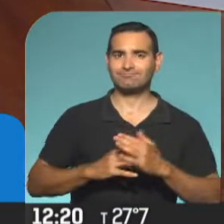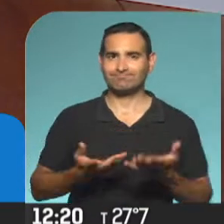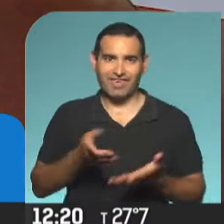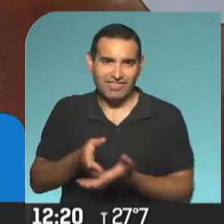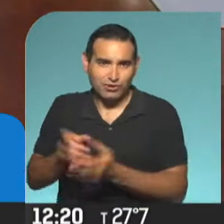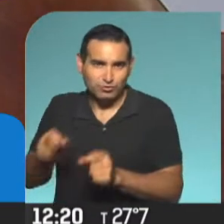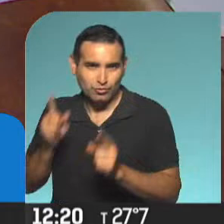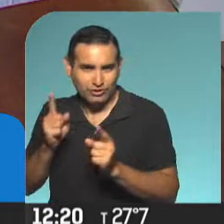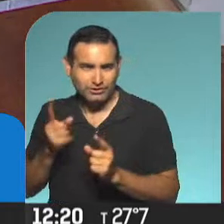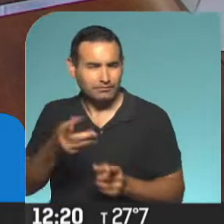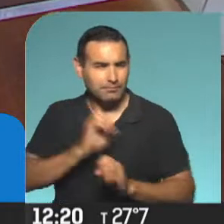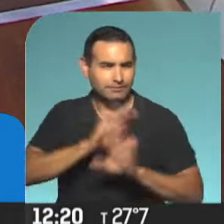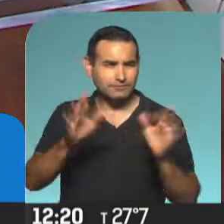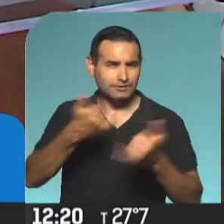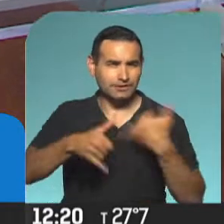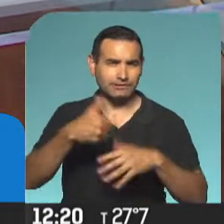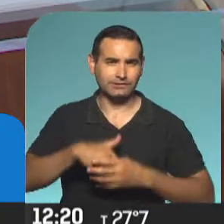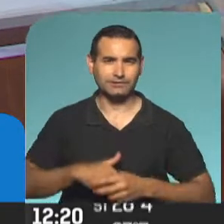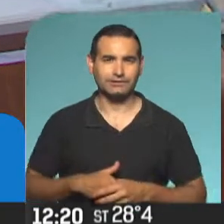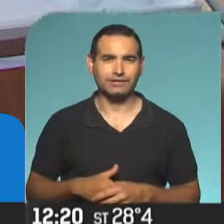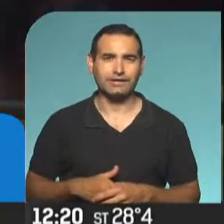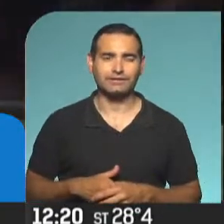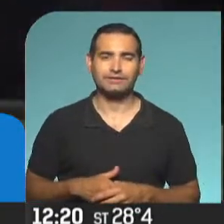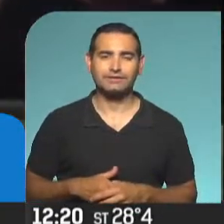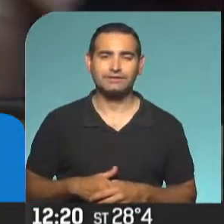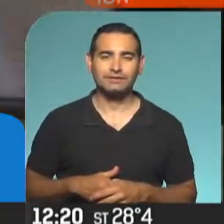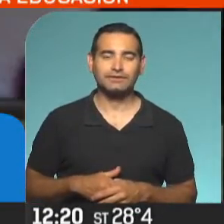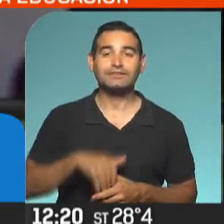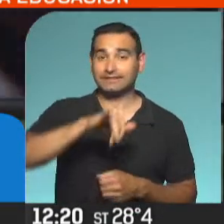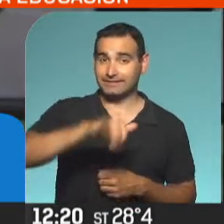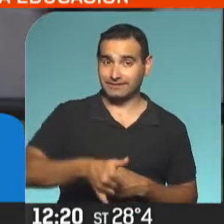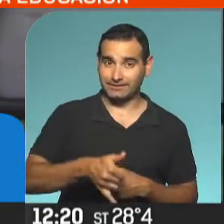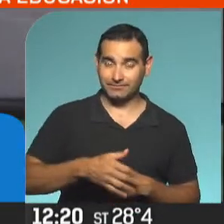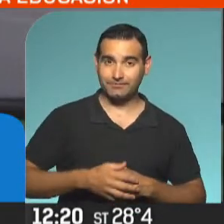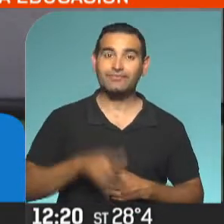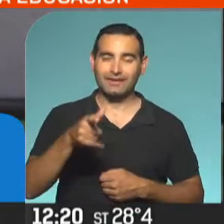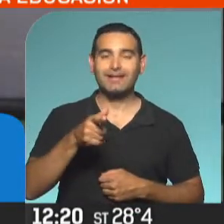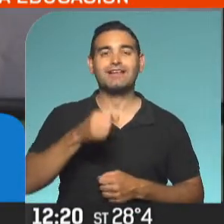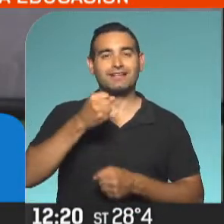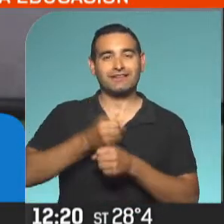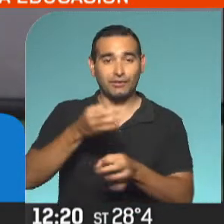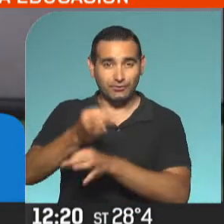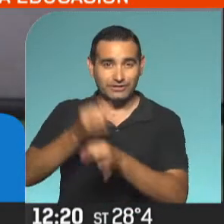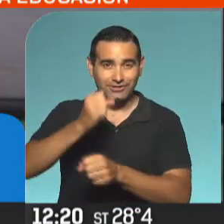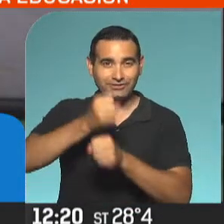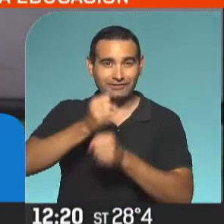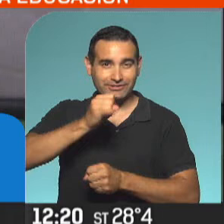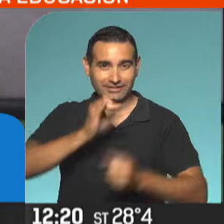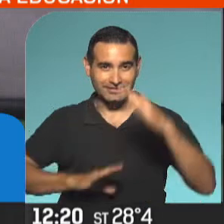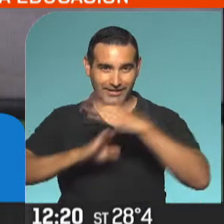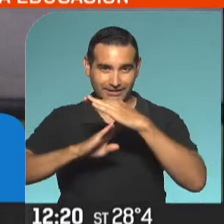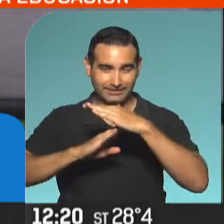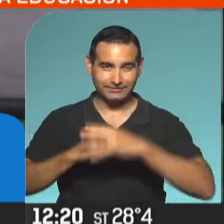Bien, primero... A ver, aclaremos esto. Sí, primero, digo, han declamado que es esencial. Digo, no desconozco